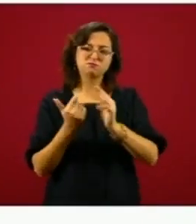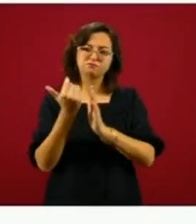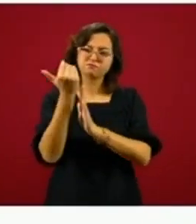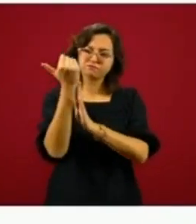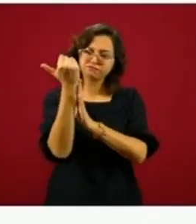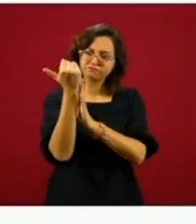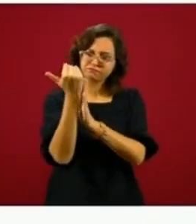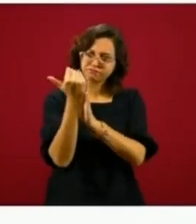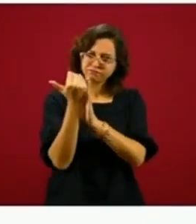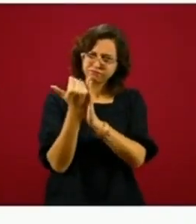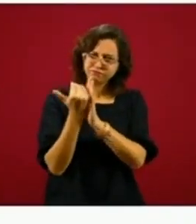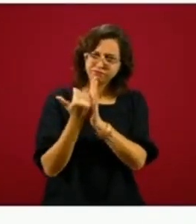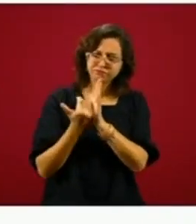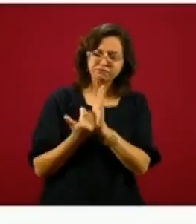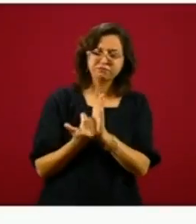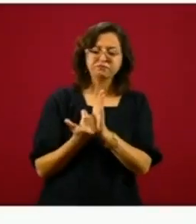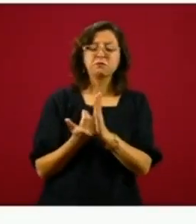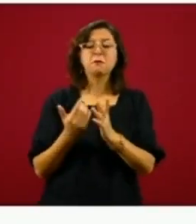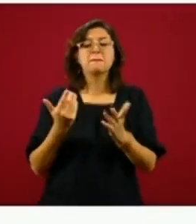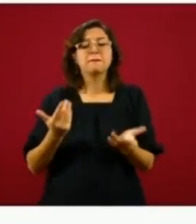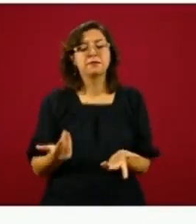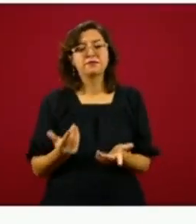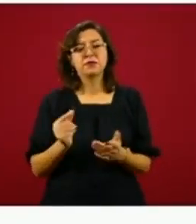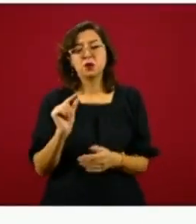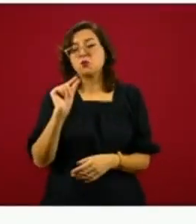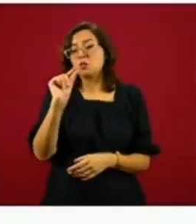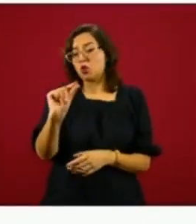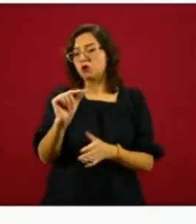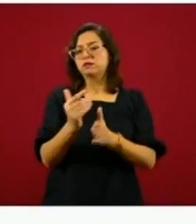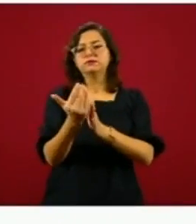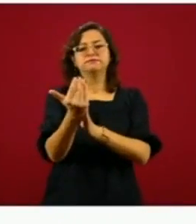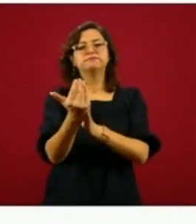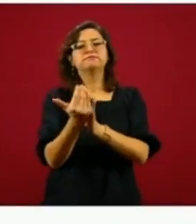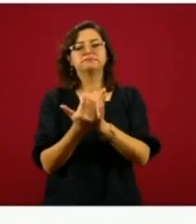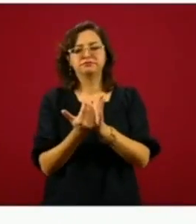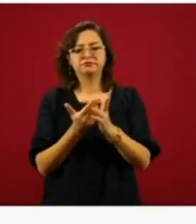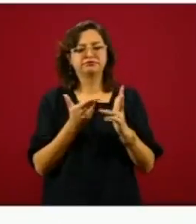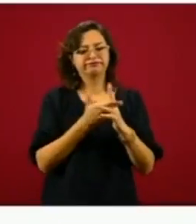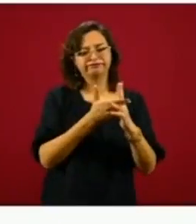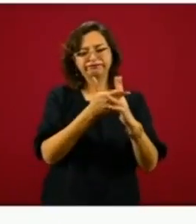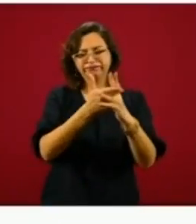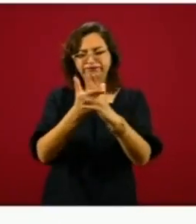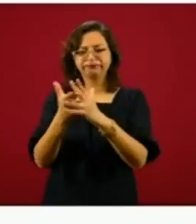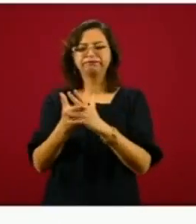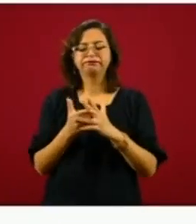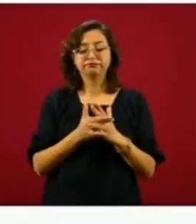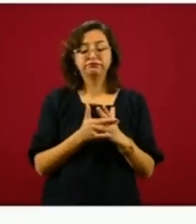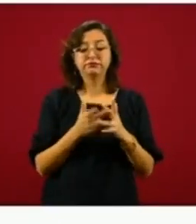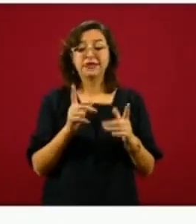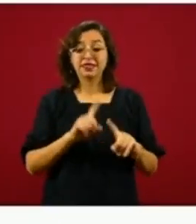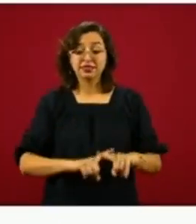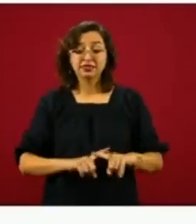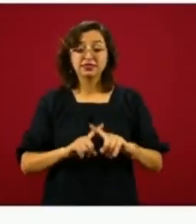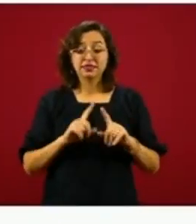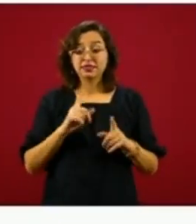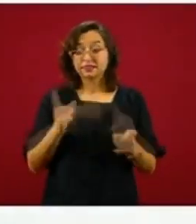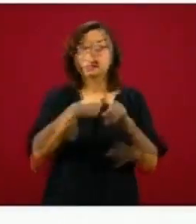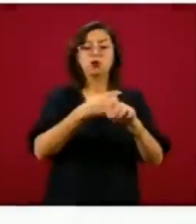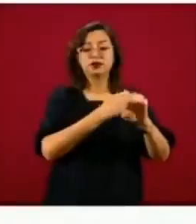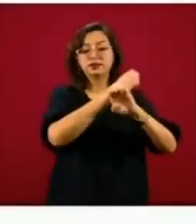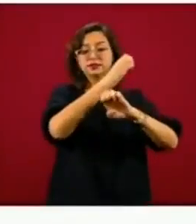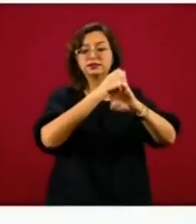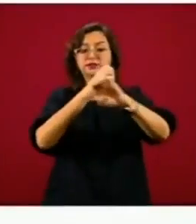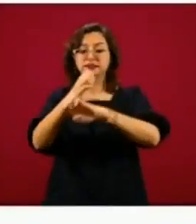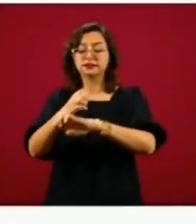crecimiento y estamos ligeramente a la baja en el número de homicidios dolosos respecto al mes